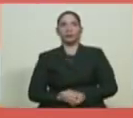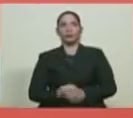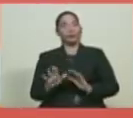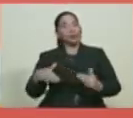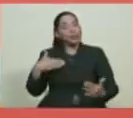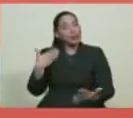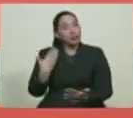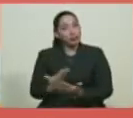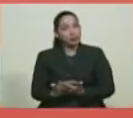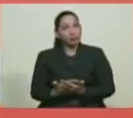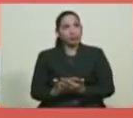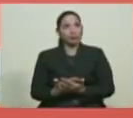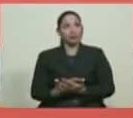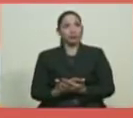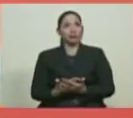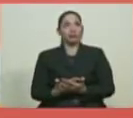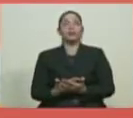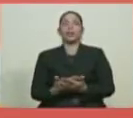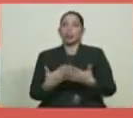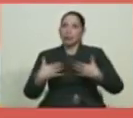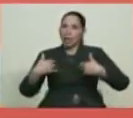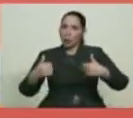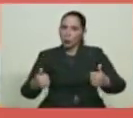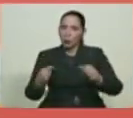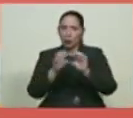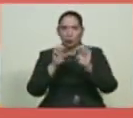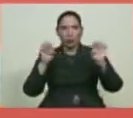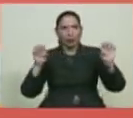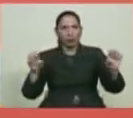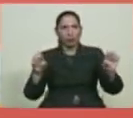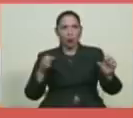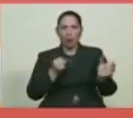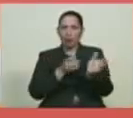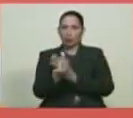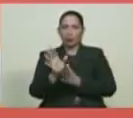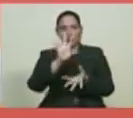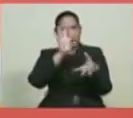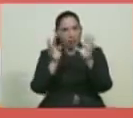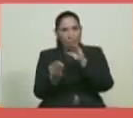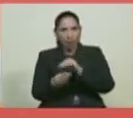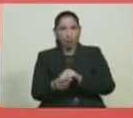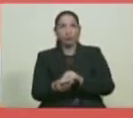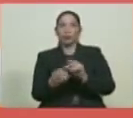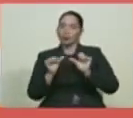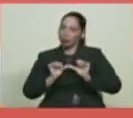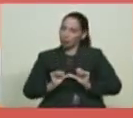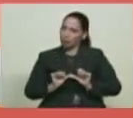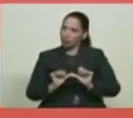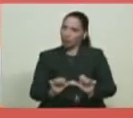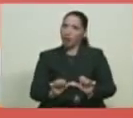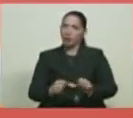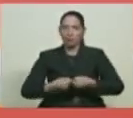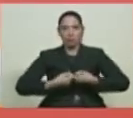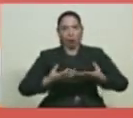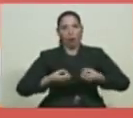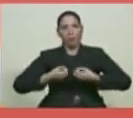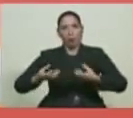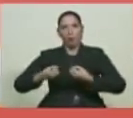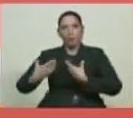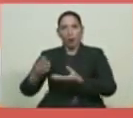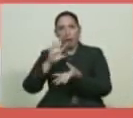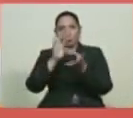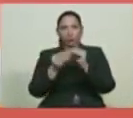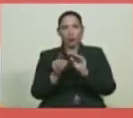hasta salud, educación gratuita, universal y de calidad. Los CLAPs, seguiremos distribuyendo CLAPs a